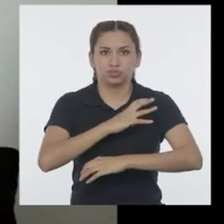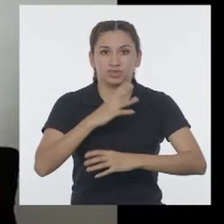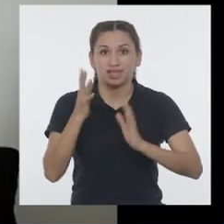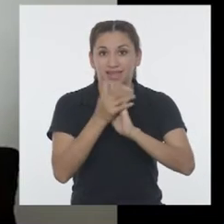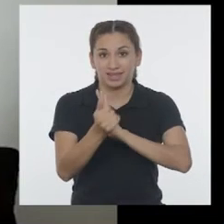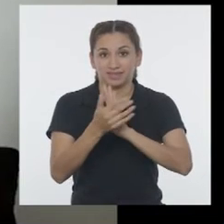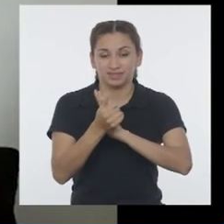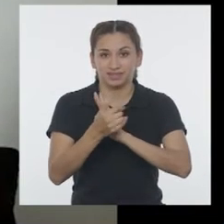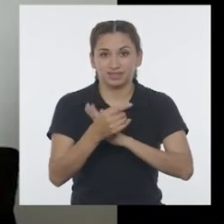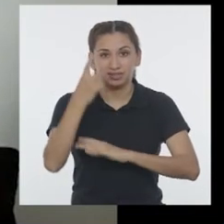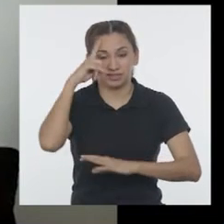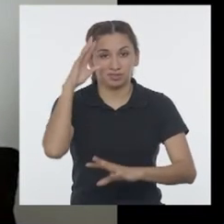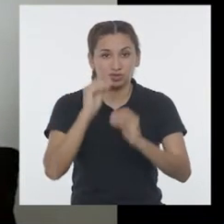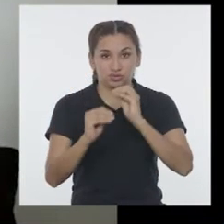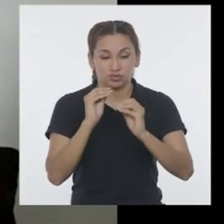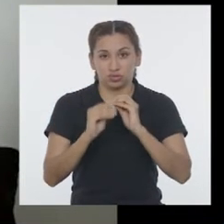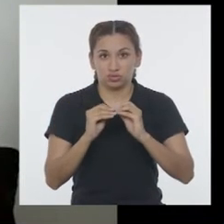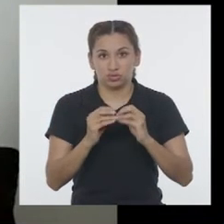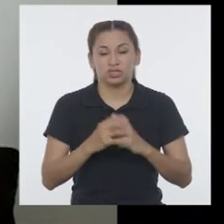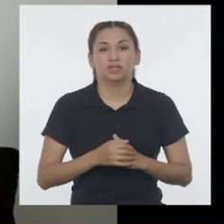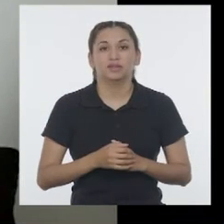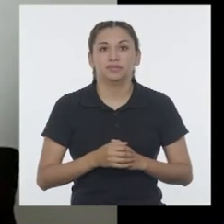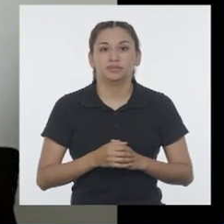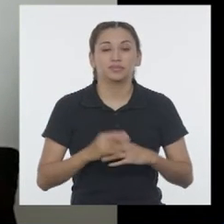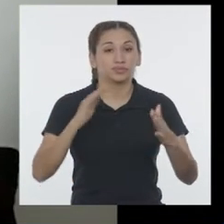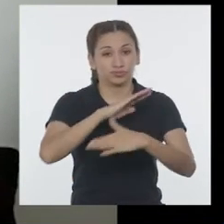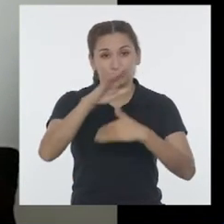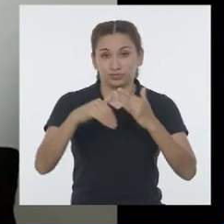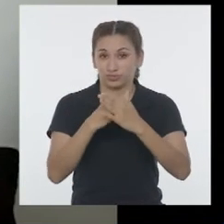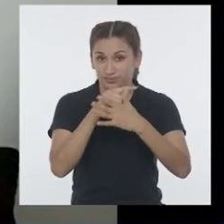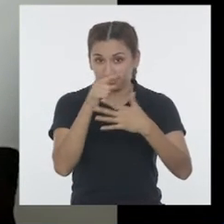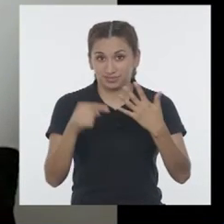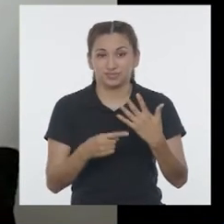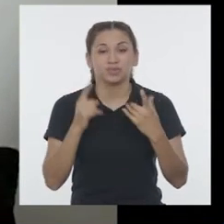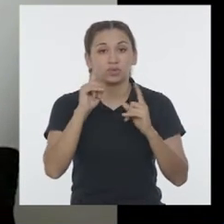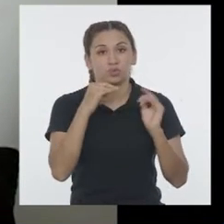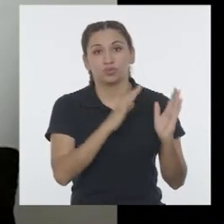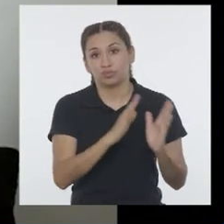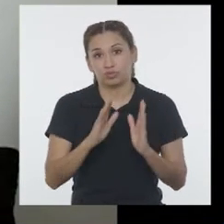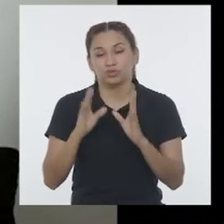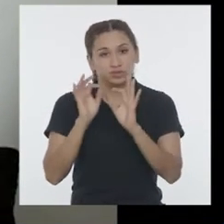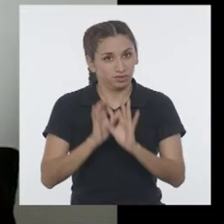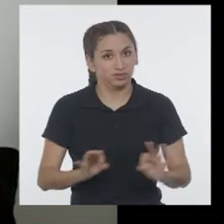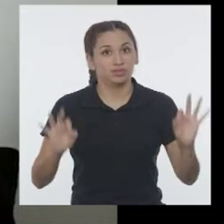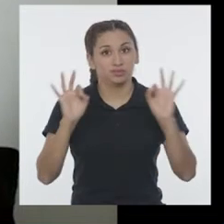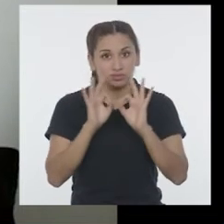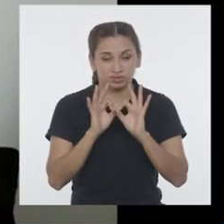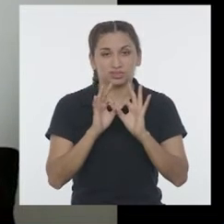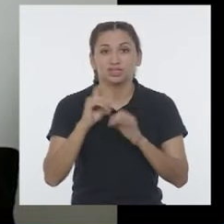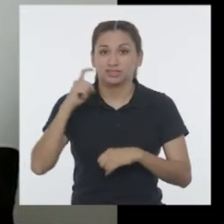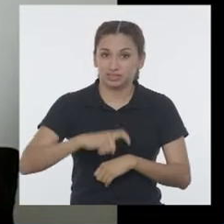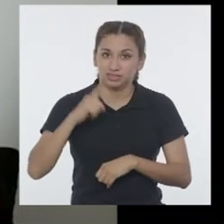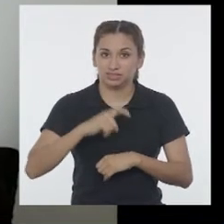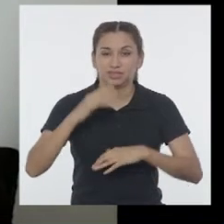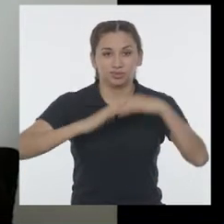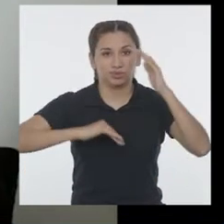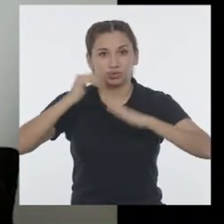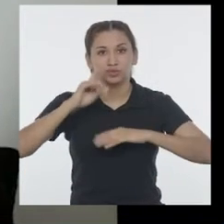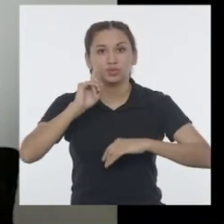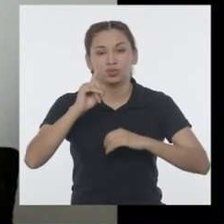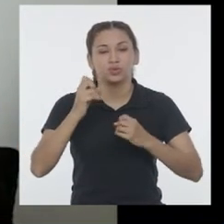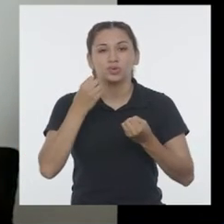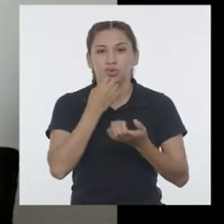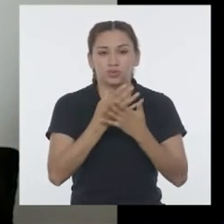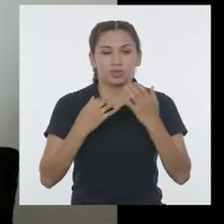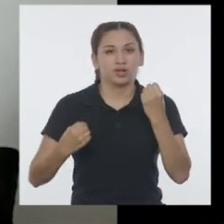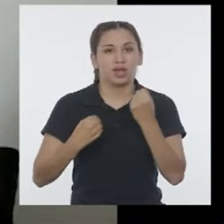potenciar nuestras habilidades para resolver conflictos. Todo esto es un proceso muy importante en el cual necesitamos construir